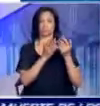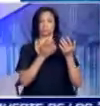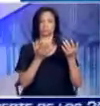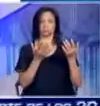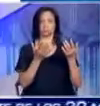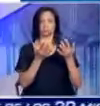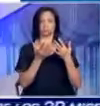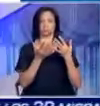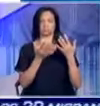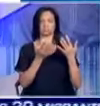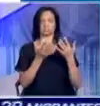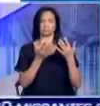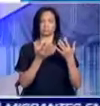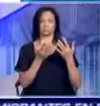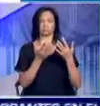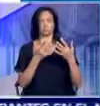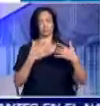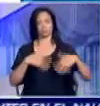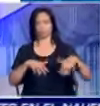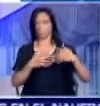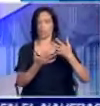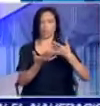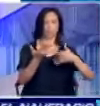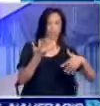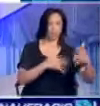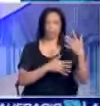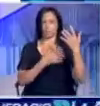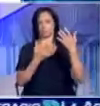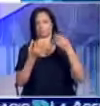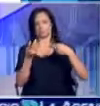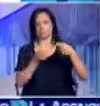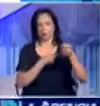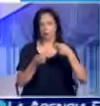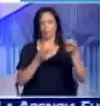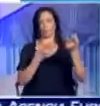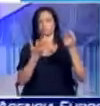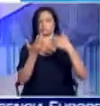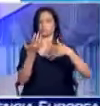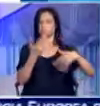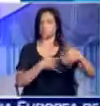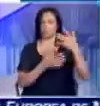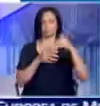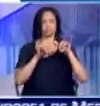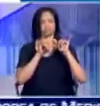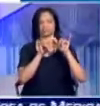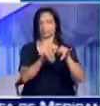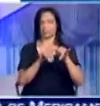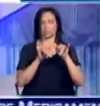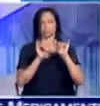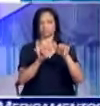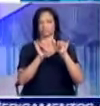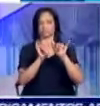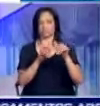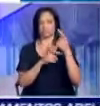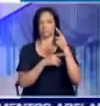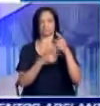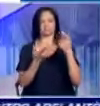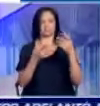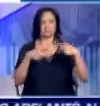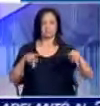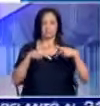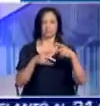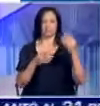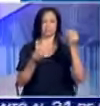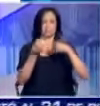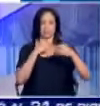de gallo y mañana baile eh 14 horas para supermercado para esto para lo otro